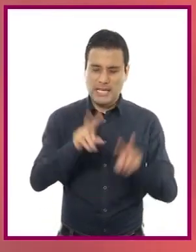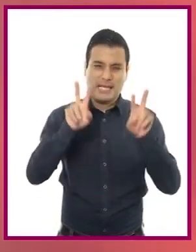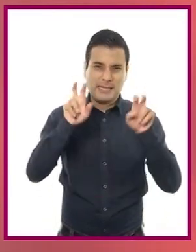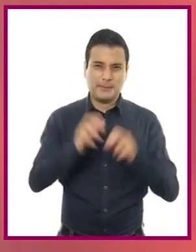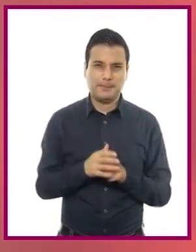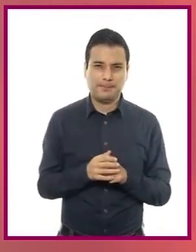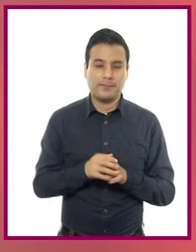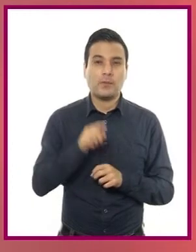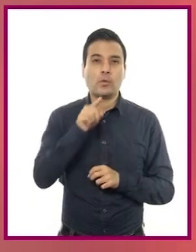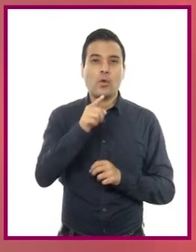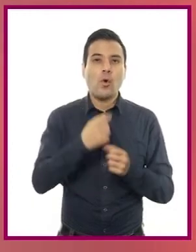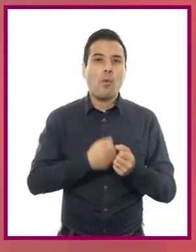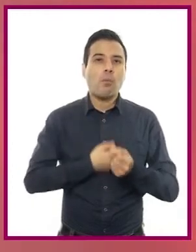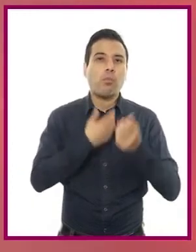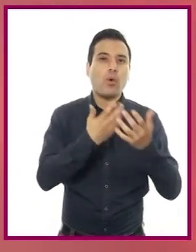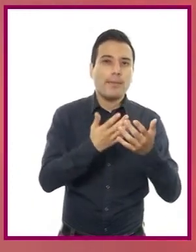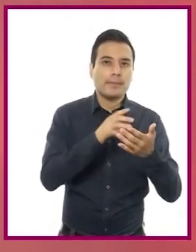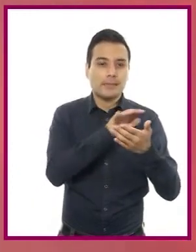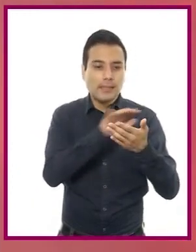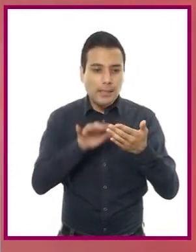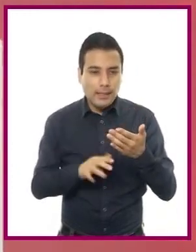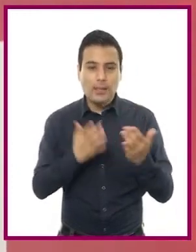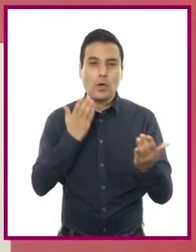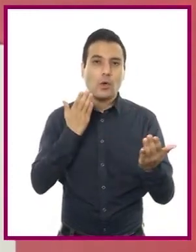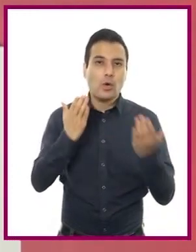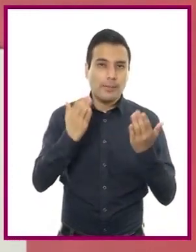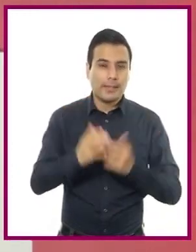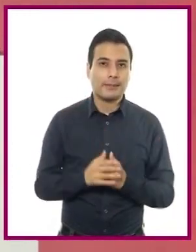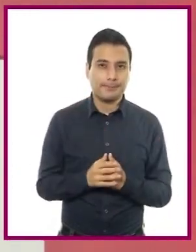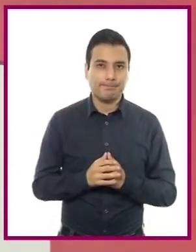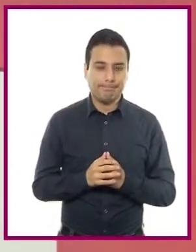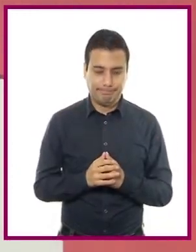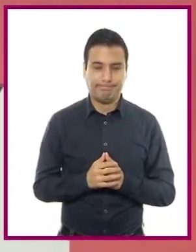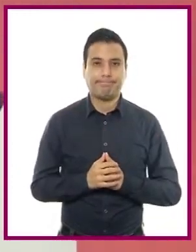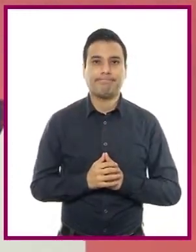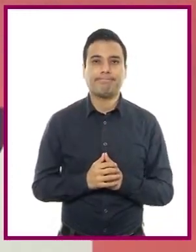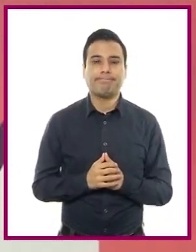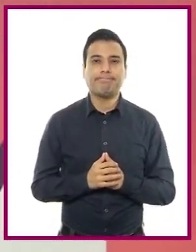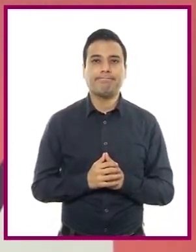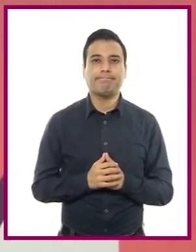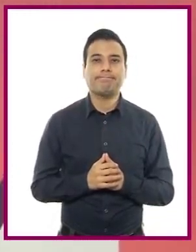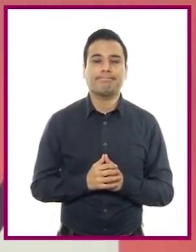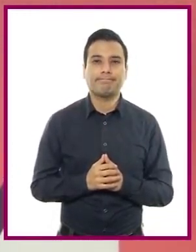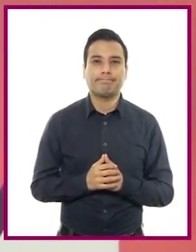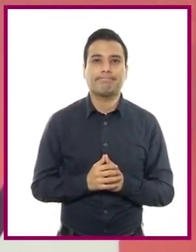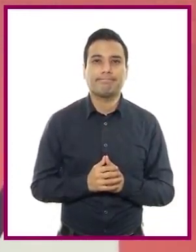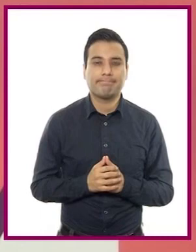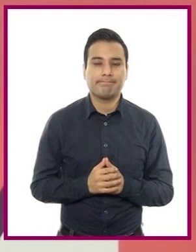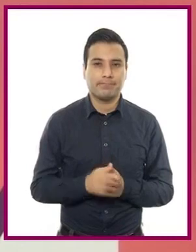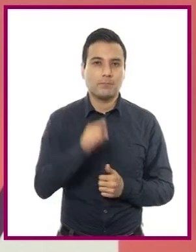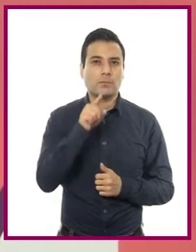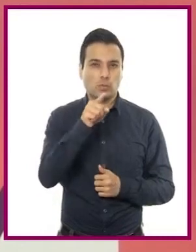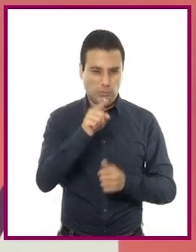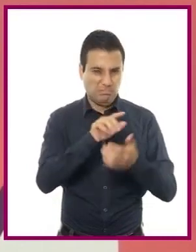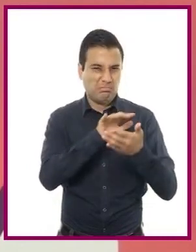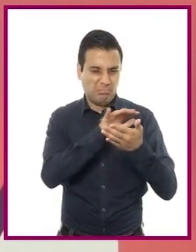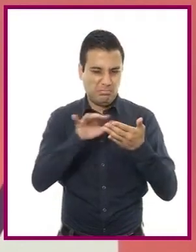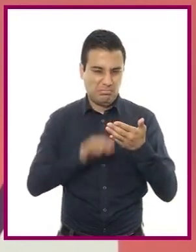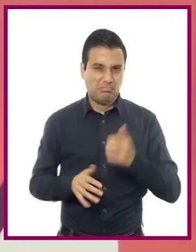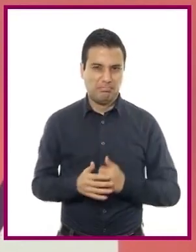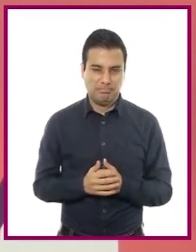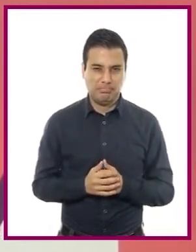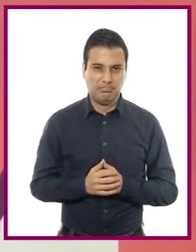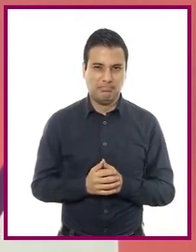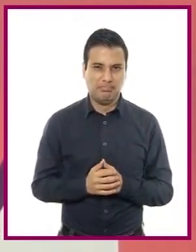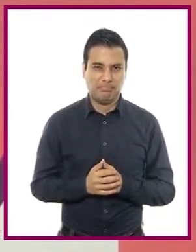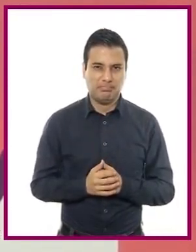Lee y compara poemas de diferentes épocas sobre un tema específico. En específico, la sección dedicada a interpretar información